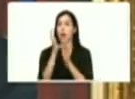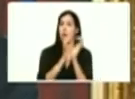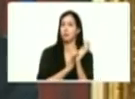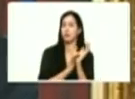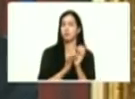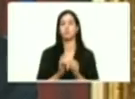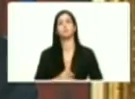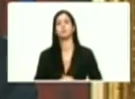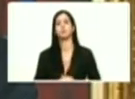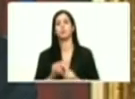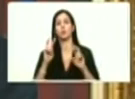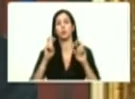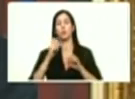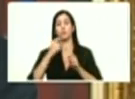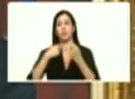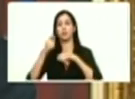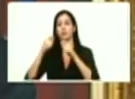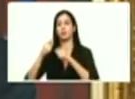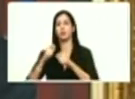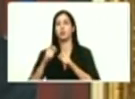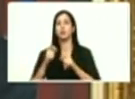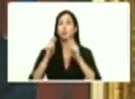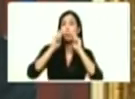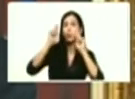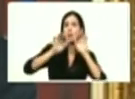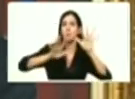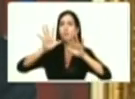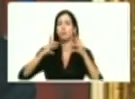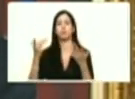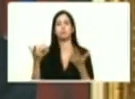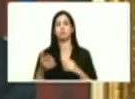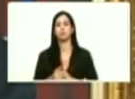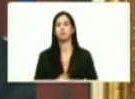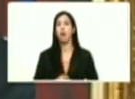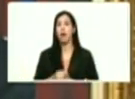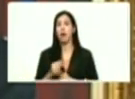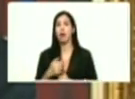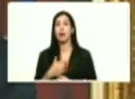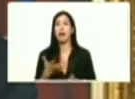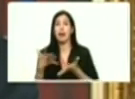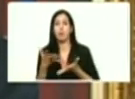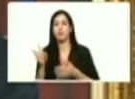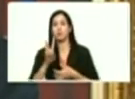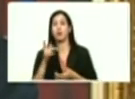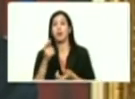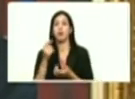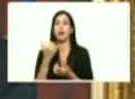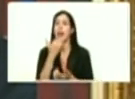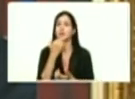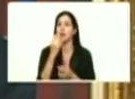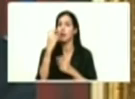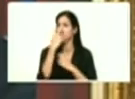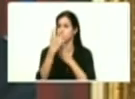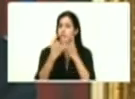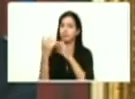por las nuevas exportaciones por el turismo que ingresaron 10 dólares fueron 10 como dice uno cuando juega dominó